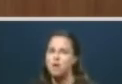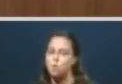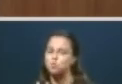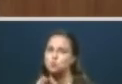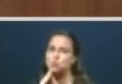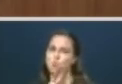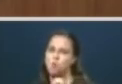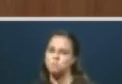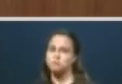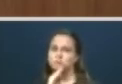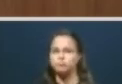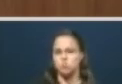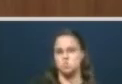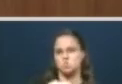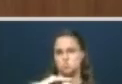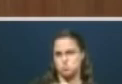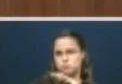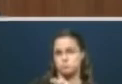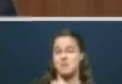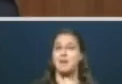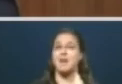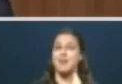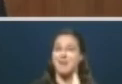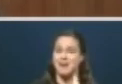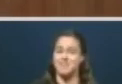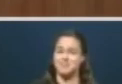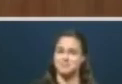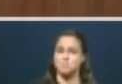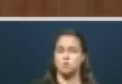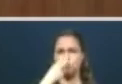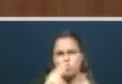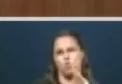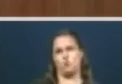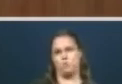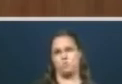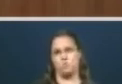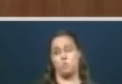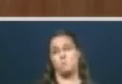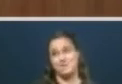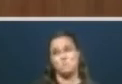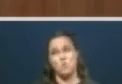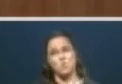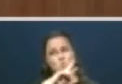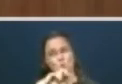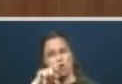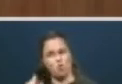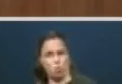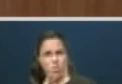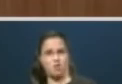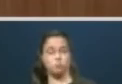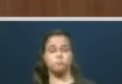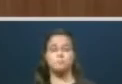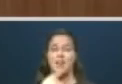y el avance en calidad de esos grandes servicios públicos que tanto valoran los ciudadanos en este debate